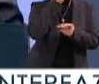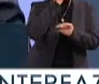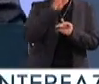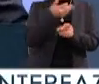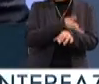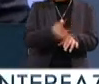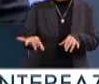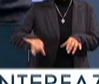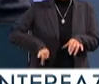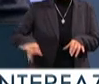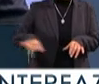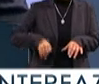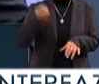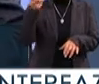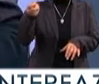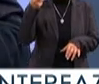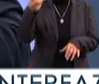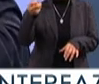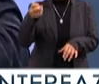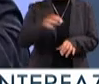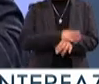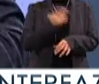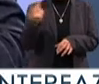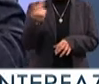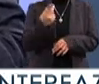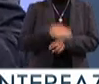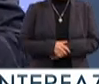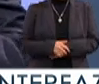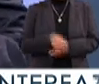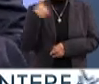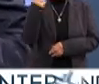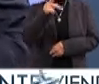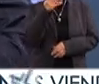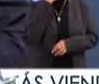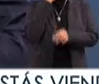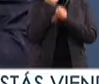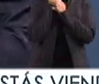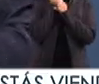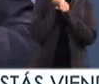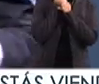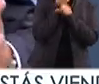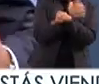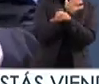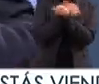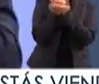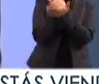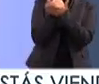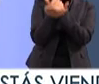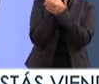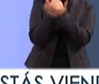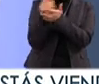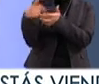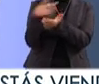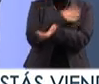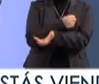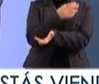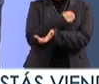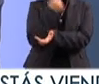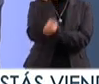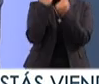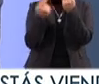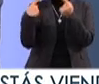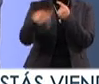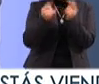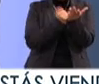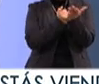familia les va a interesar porque su apego o su acompañamiento a los jóvenes en ciertas